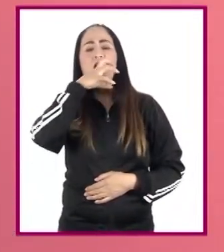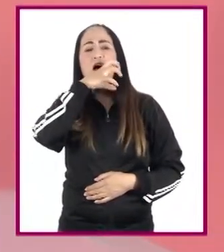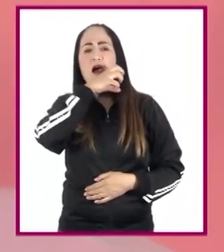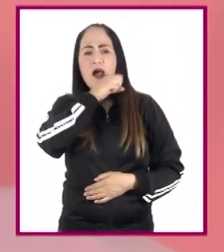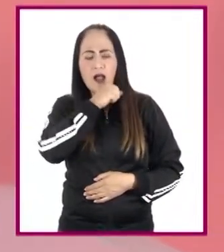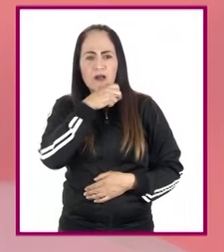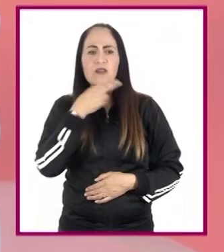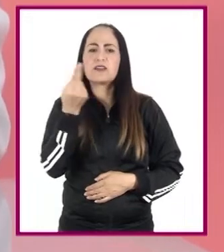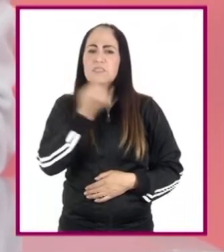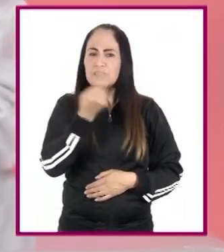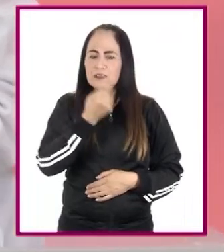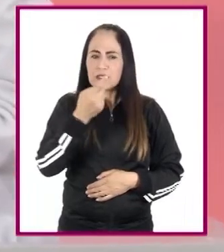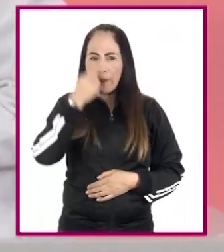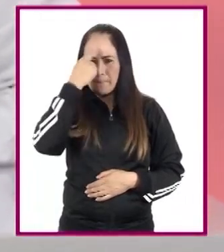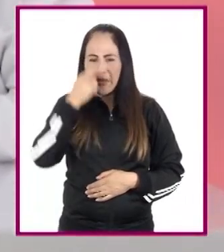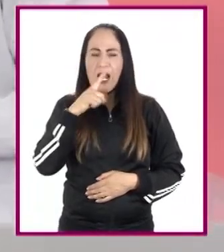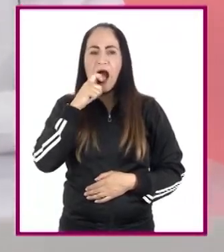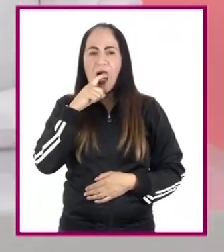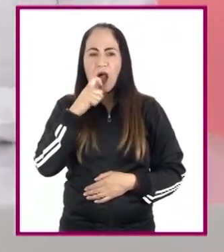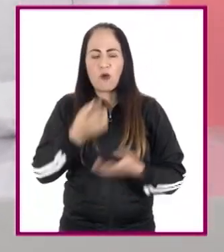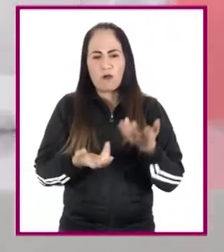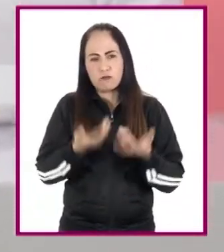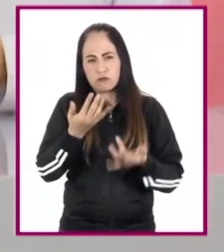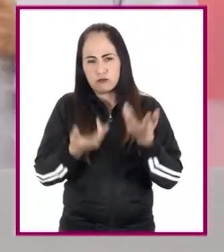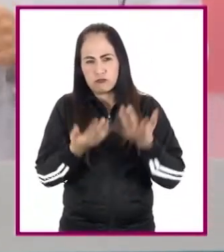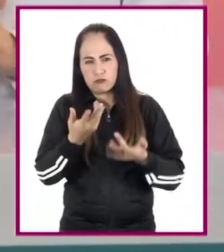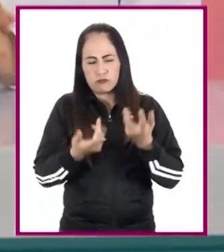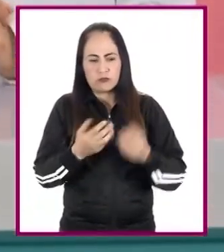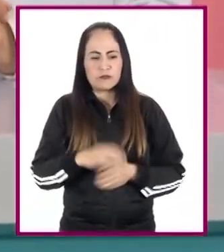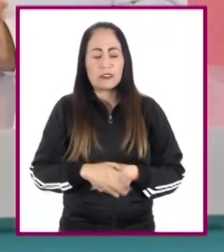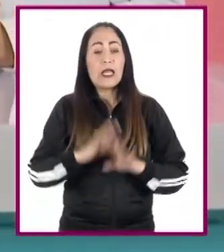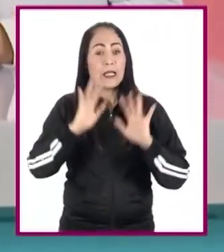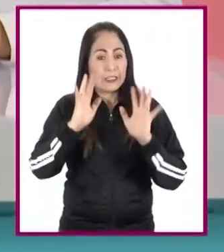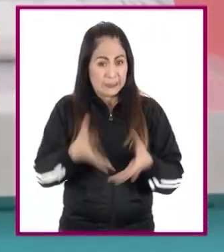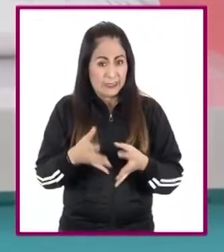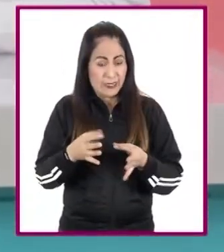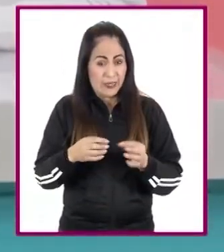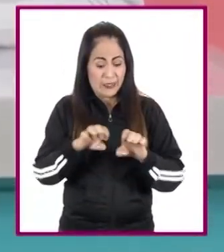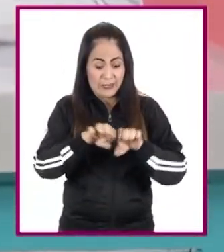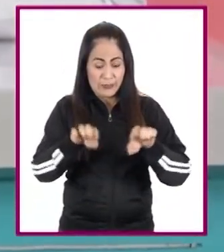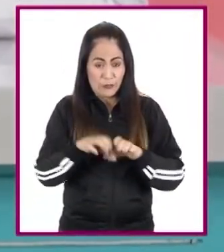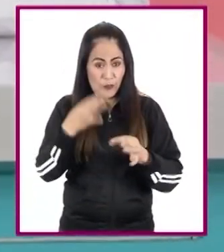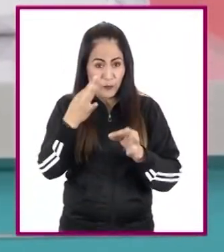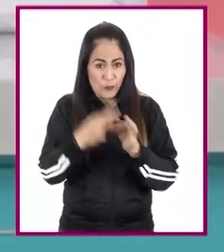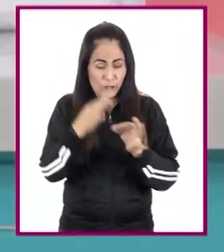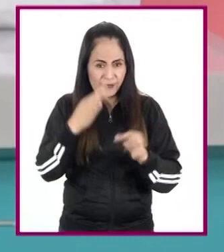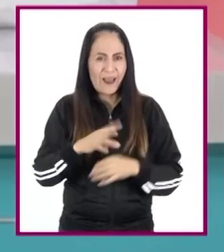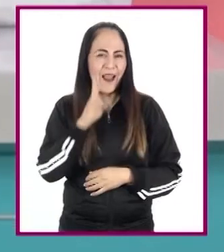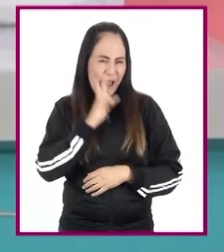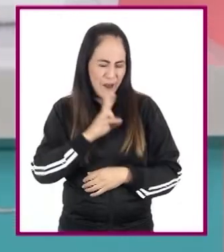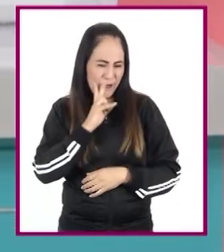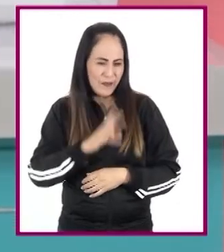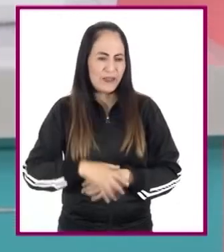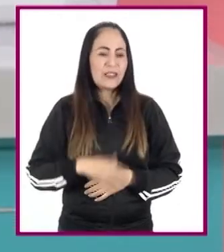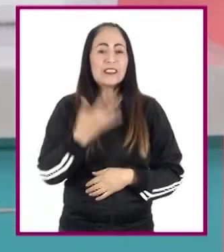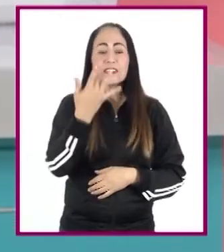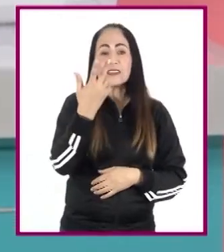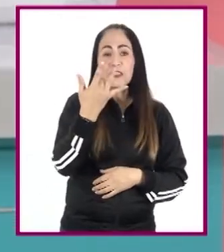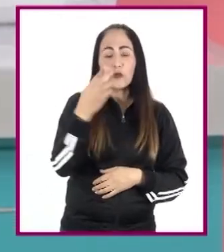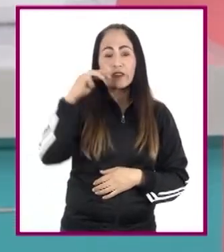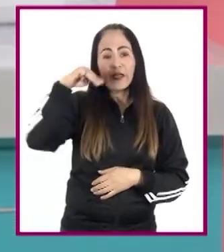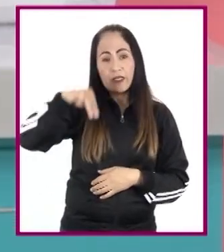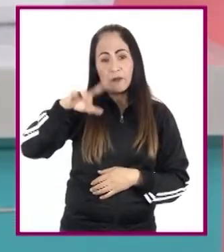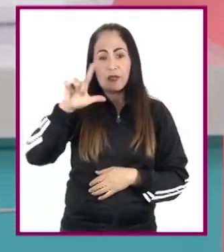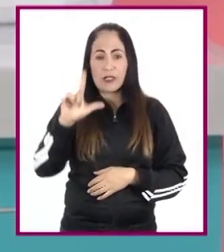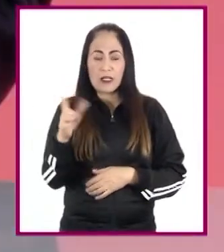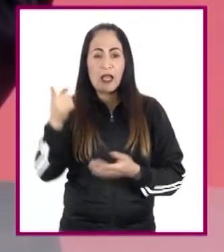agua. Ya que tenemos armado el dispositivo, vamos a utilizarlo. Colocamos 50 mililitros de agua dentro